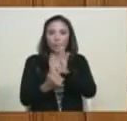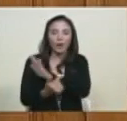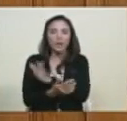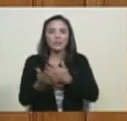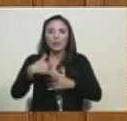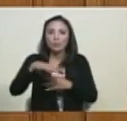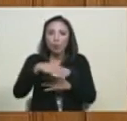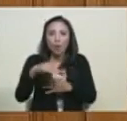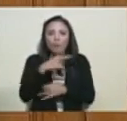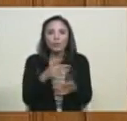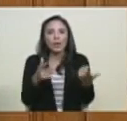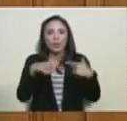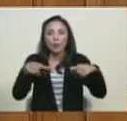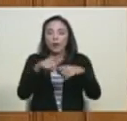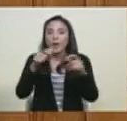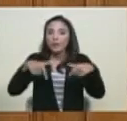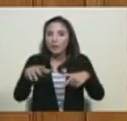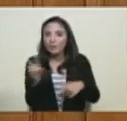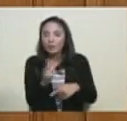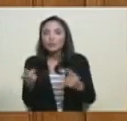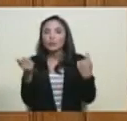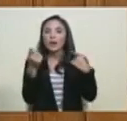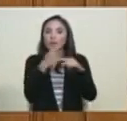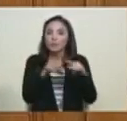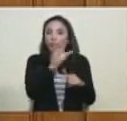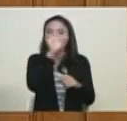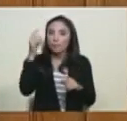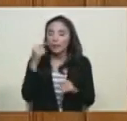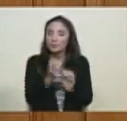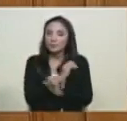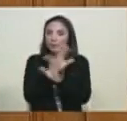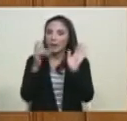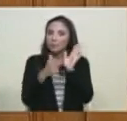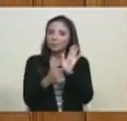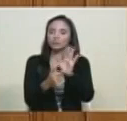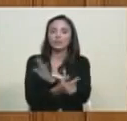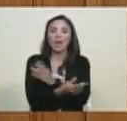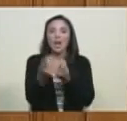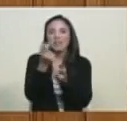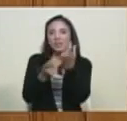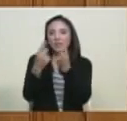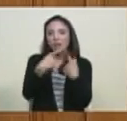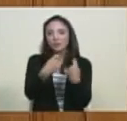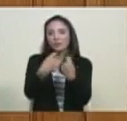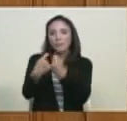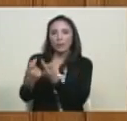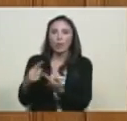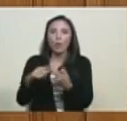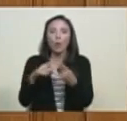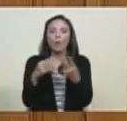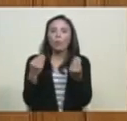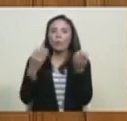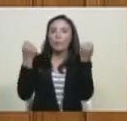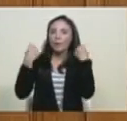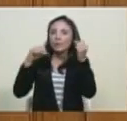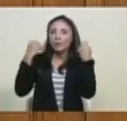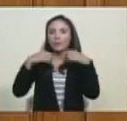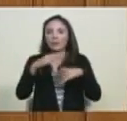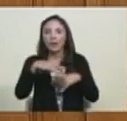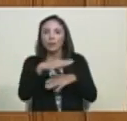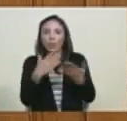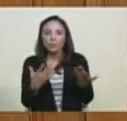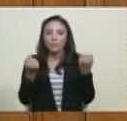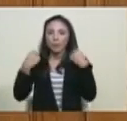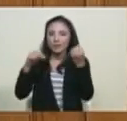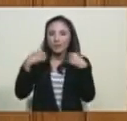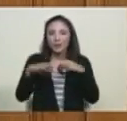nacional e internacionalmente todos los detalles de quiénes estuvieron, cuánto dinero se puso, cómo se entrenaron, dónde se